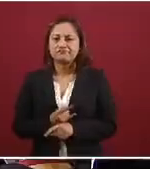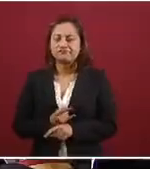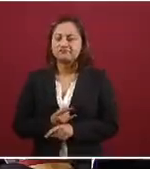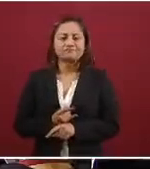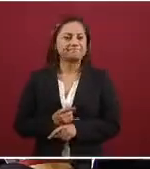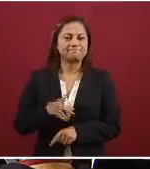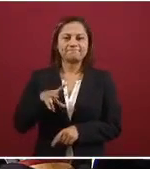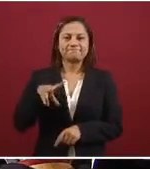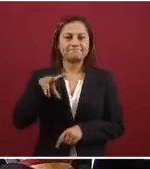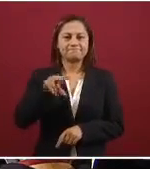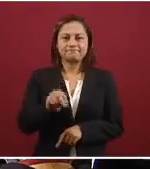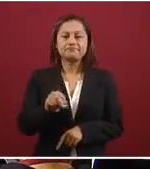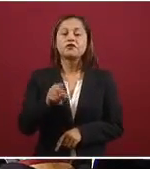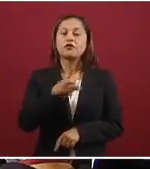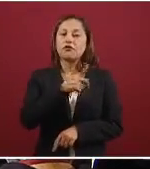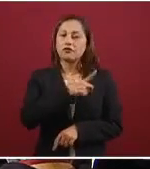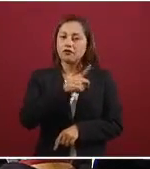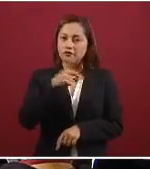sino consagrarse